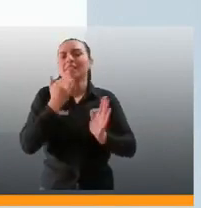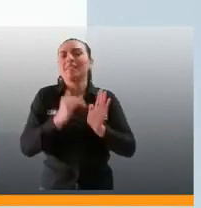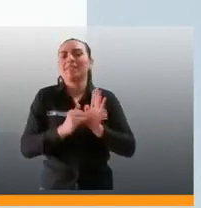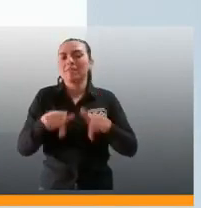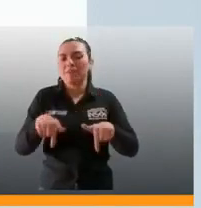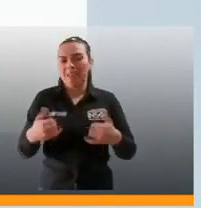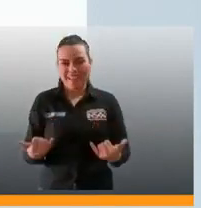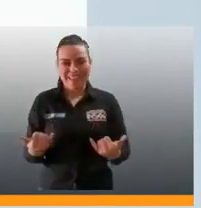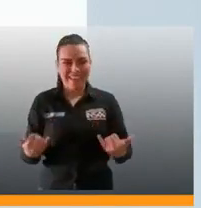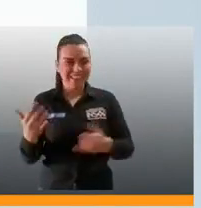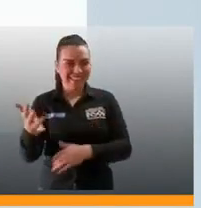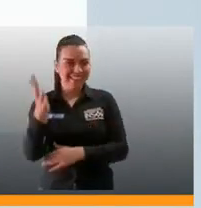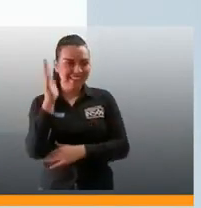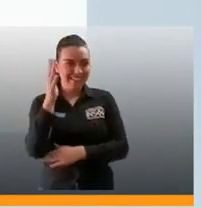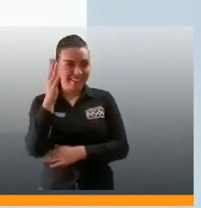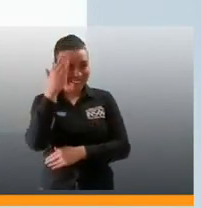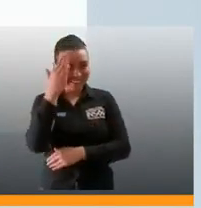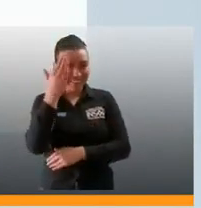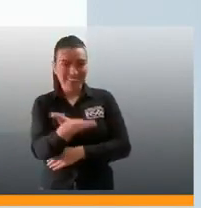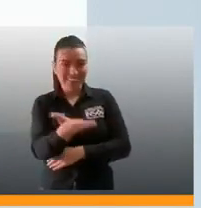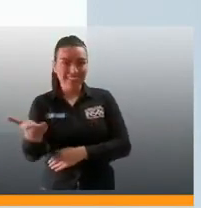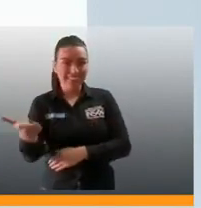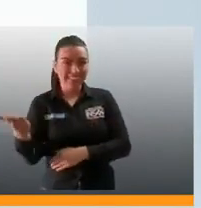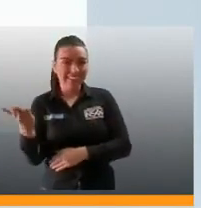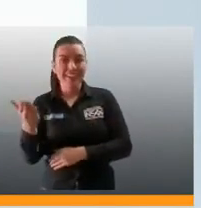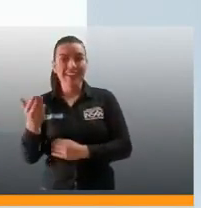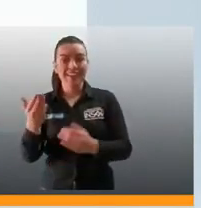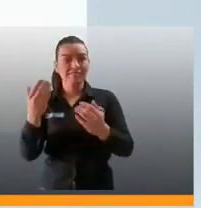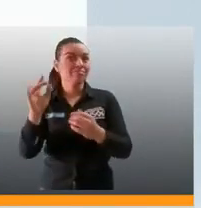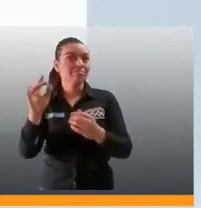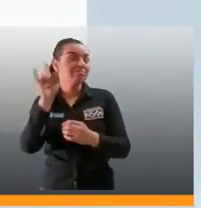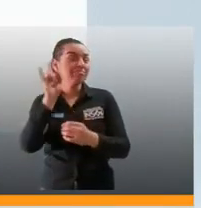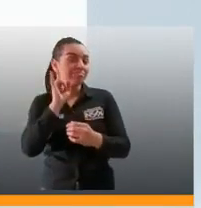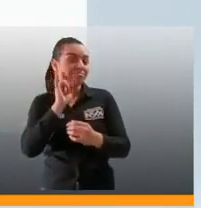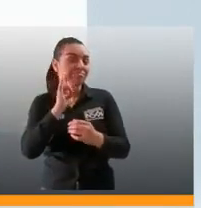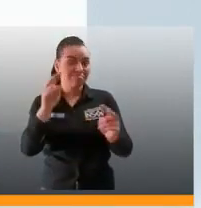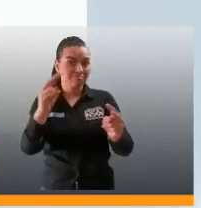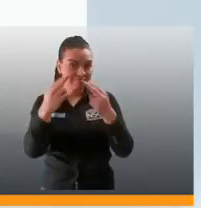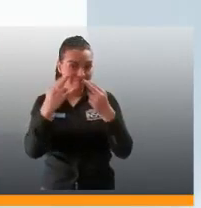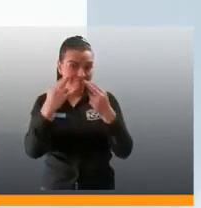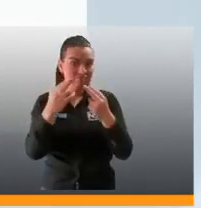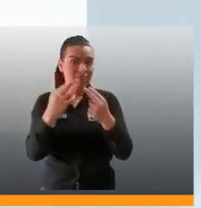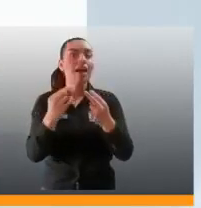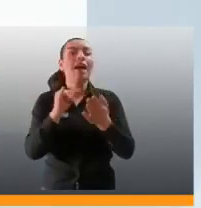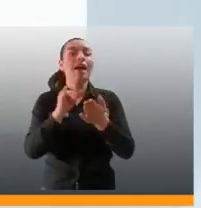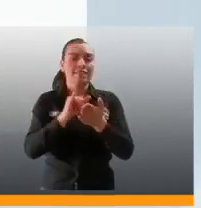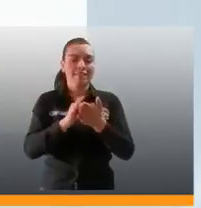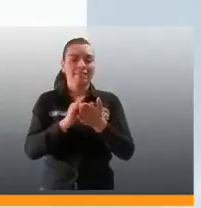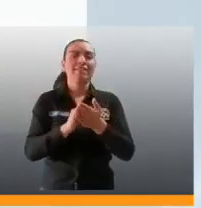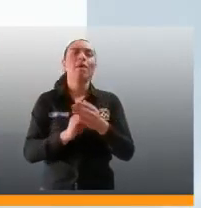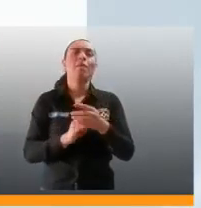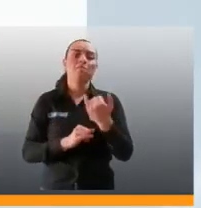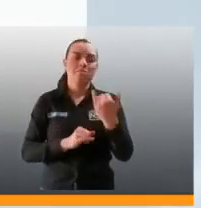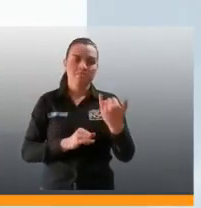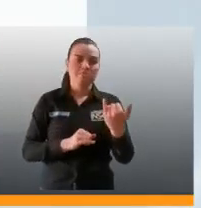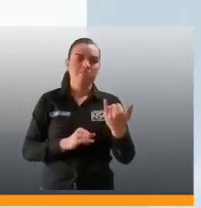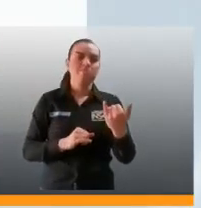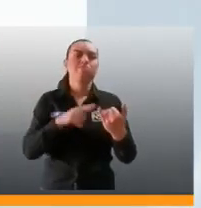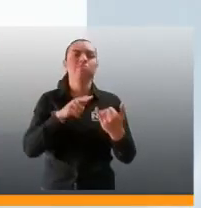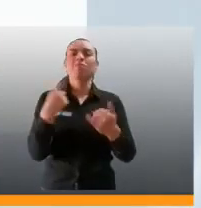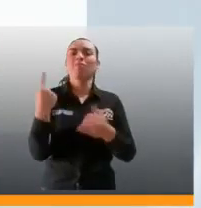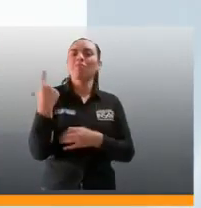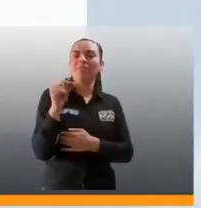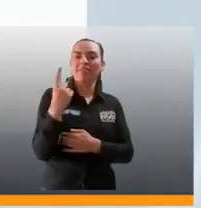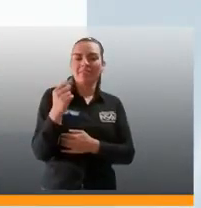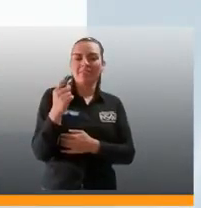Padlet, que mientras ustedes pues, nos están escuchando, está la pizarra digital con el Padlet y allí